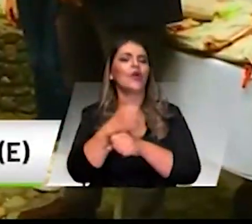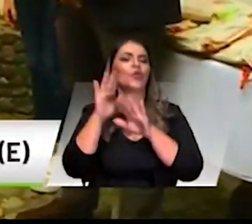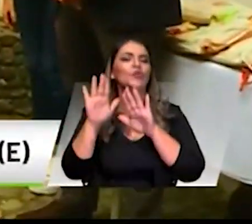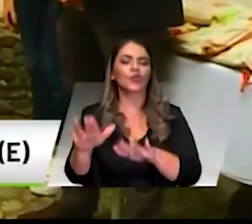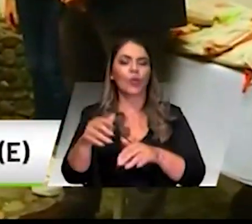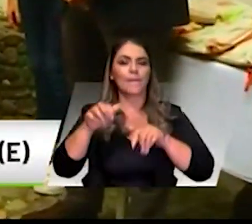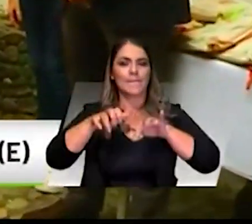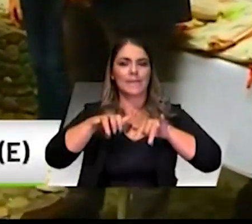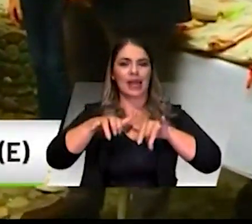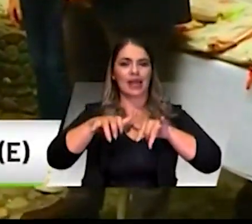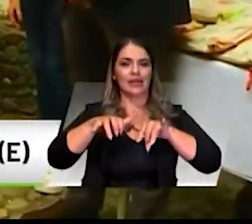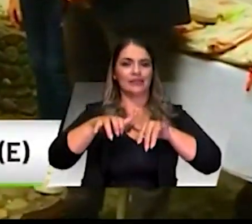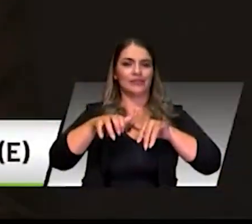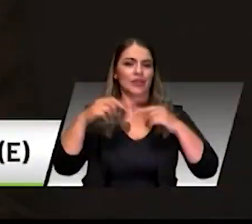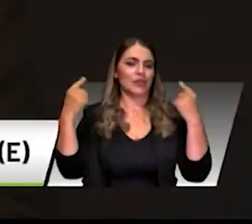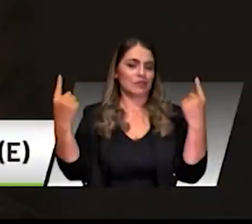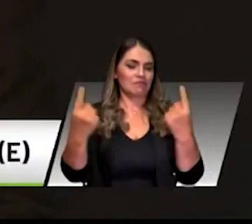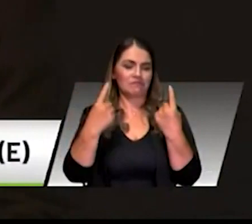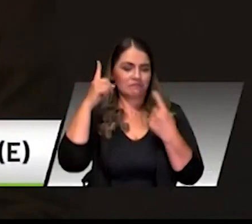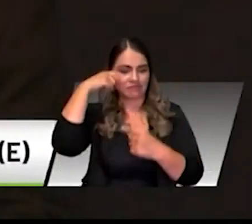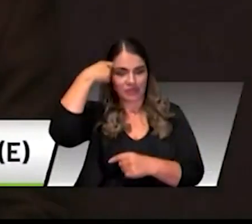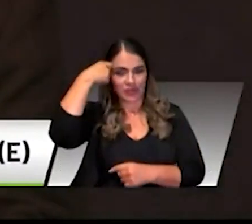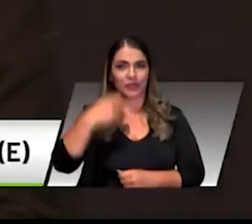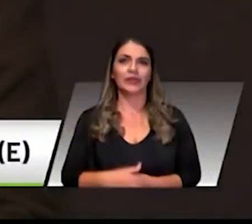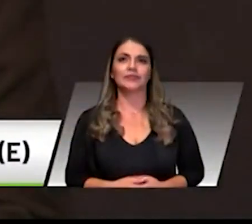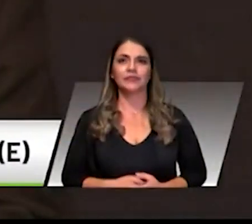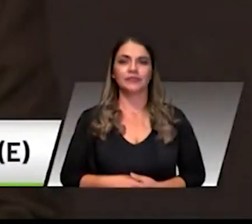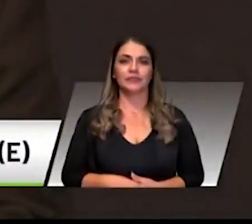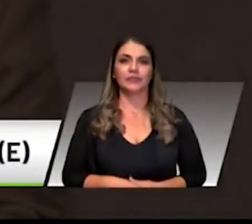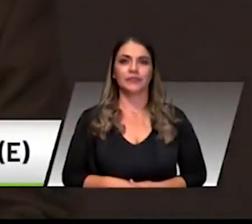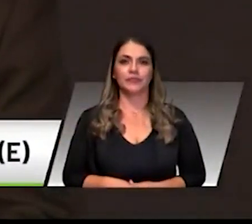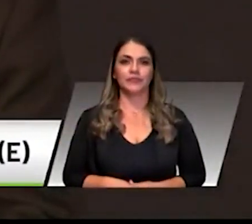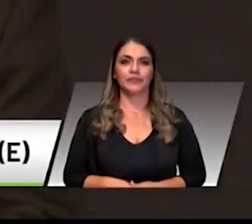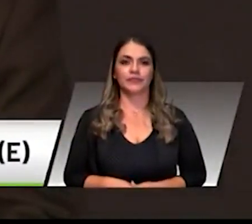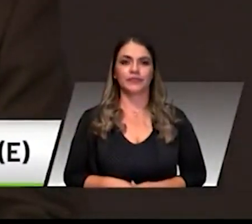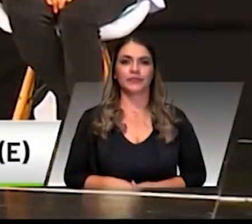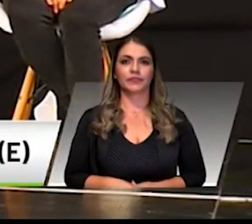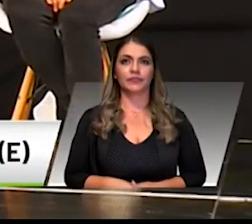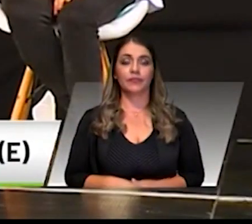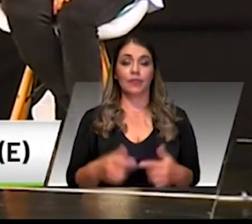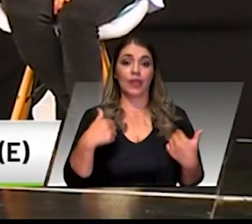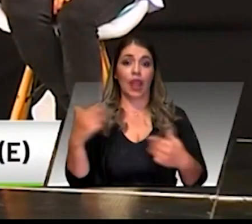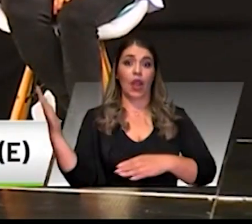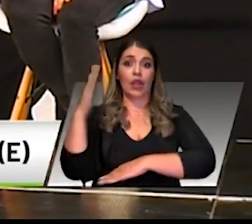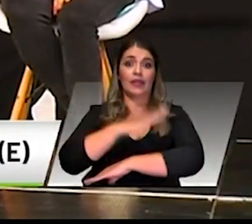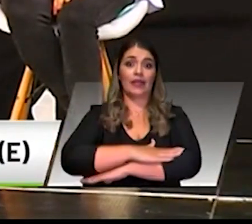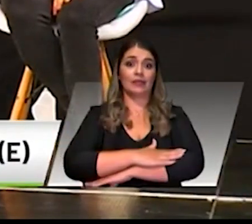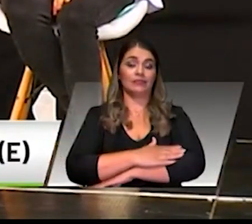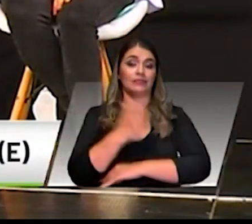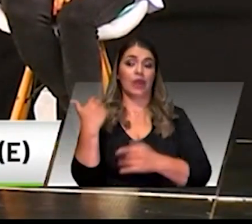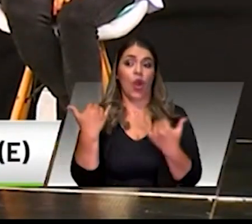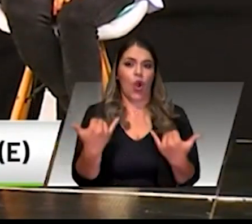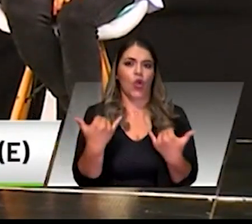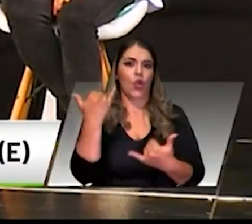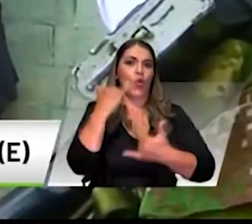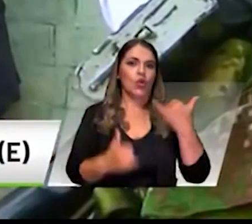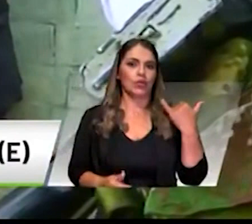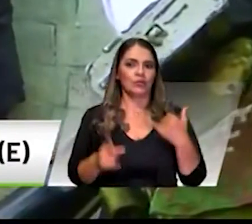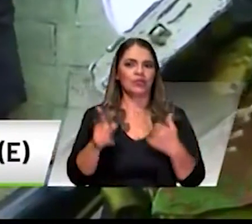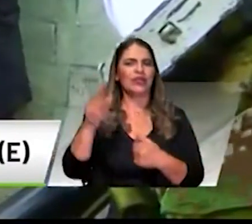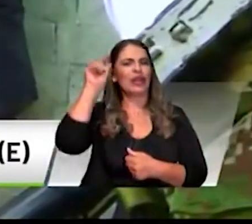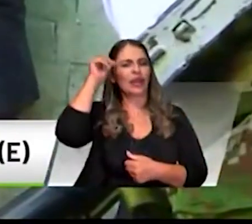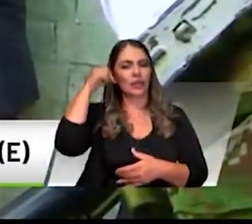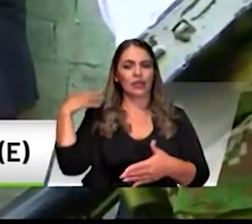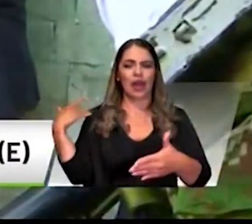Suárez Vélez retornará a su despacho como secretario de gobierno. Hoy, en su último acto, recordó cómo fueron estos